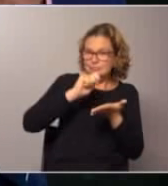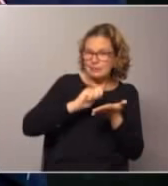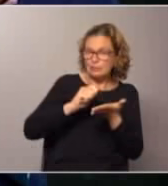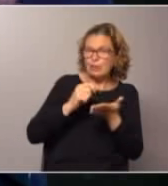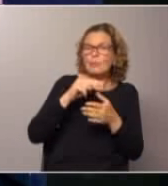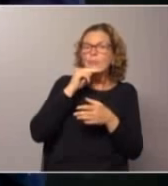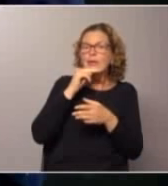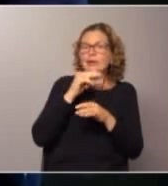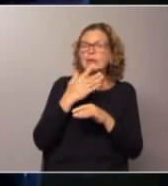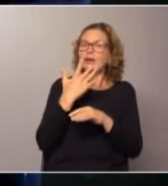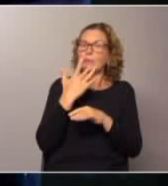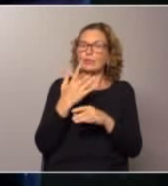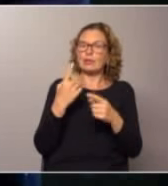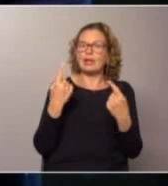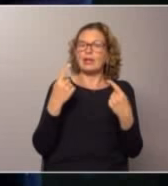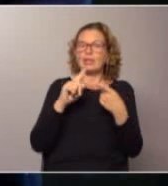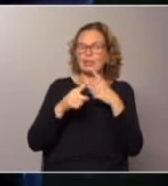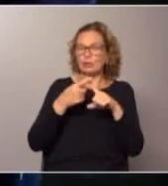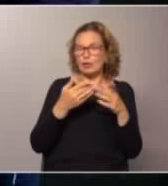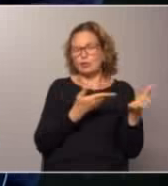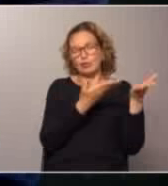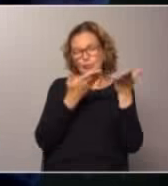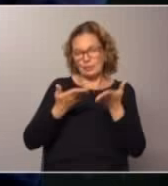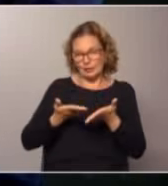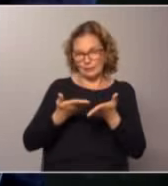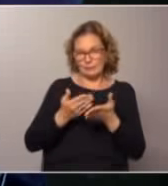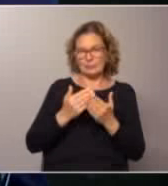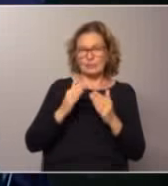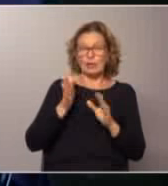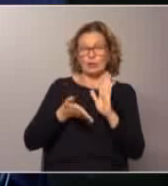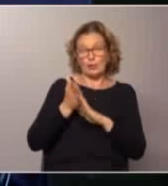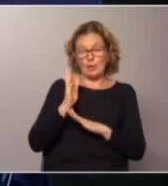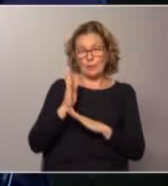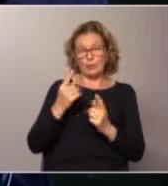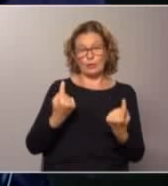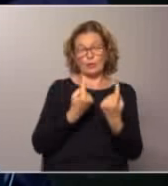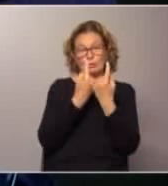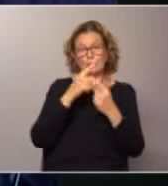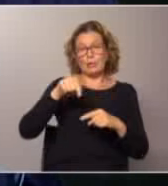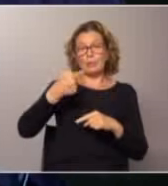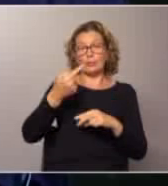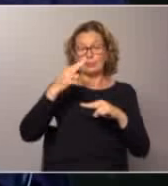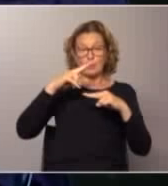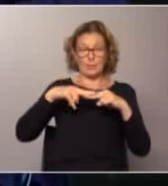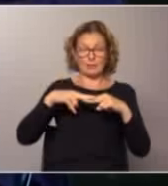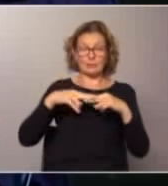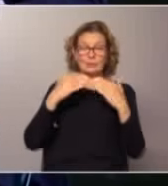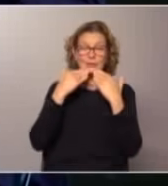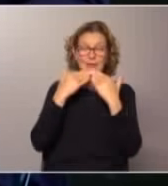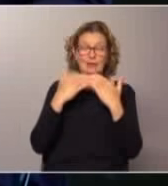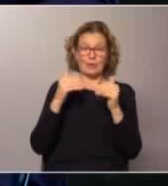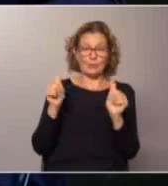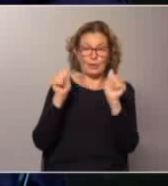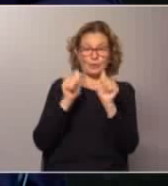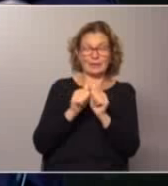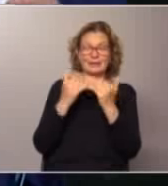terminar con una hermosa discusión así que quedan todos invitados y nos vamos nos encontramos el próximo martes muchas gracias por habernos acompañado